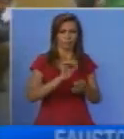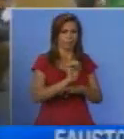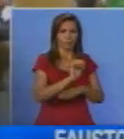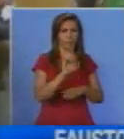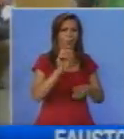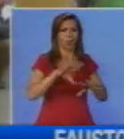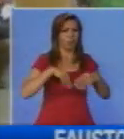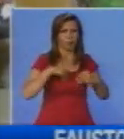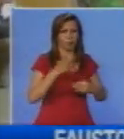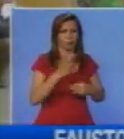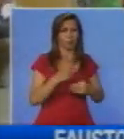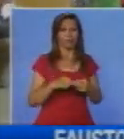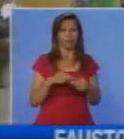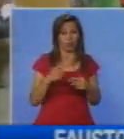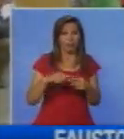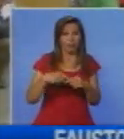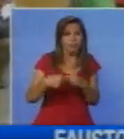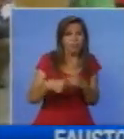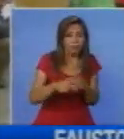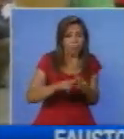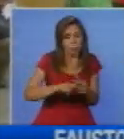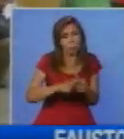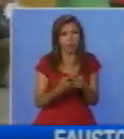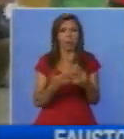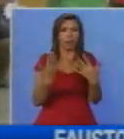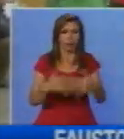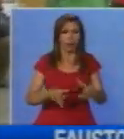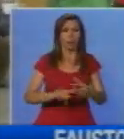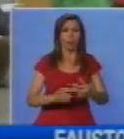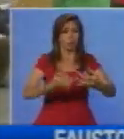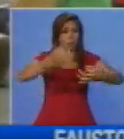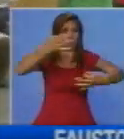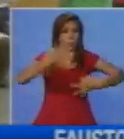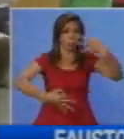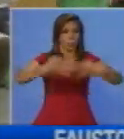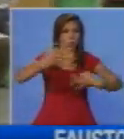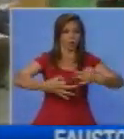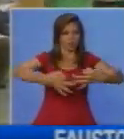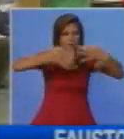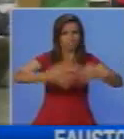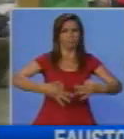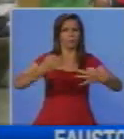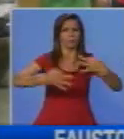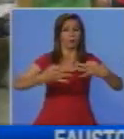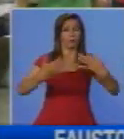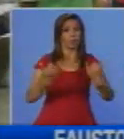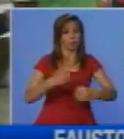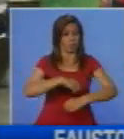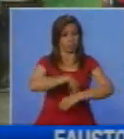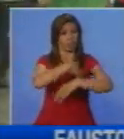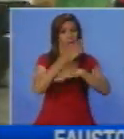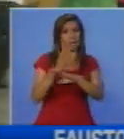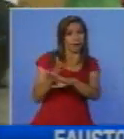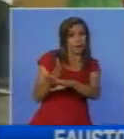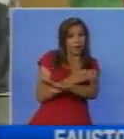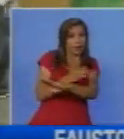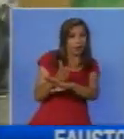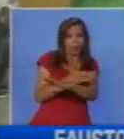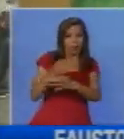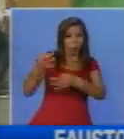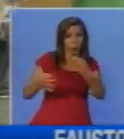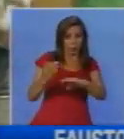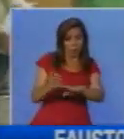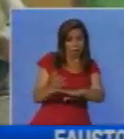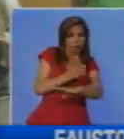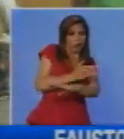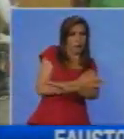reiniciará ya esta audiencia, ya con la etapa de juicio propiamente dicha. Lo que ocurrió durante esta mañana, en los minutos previos al inicio de esta